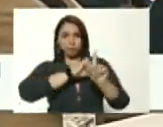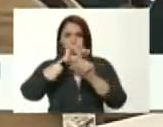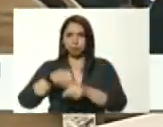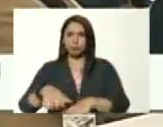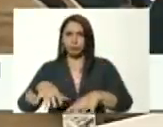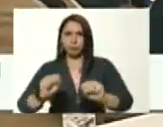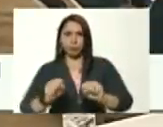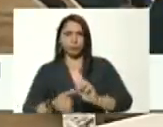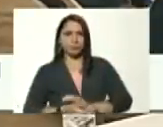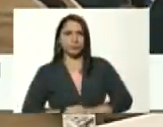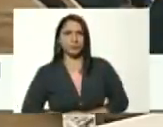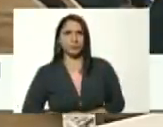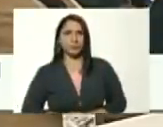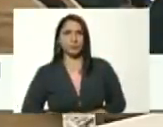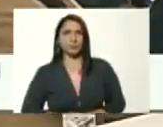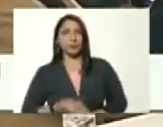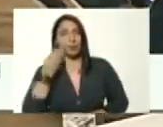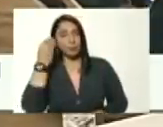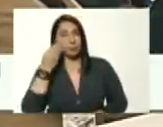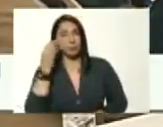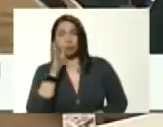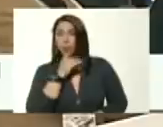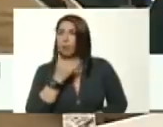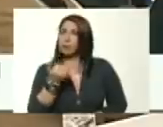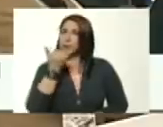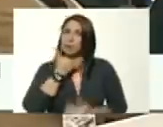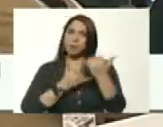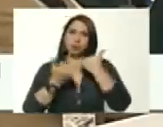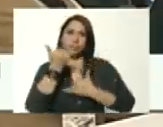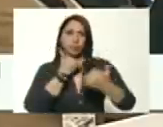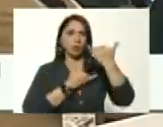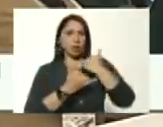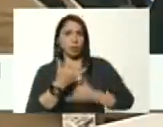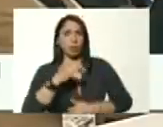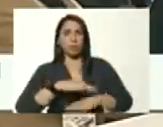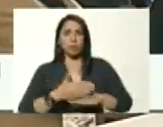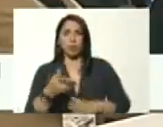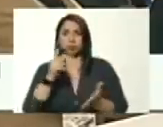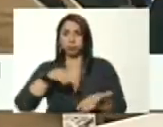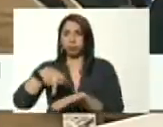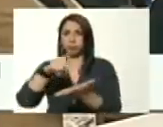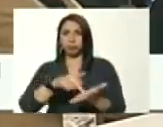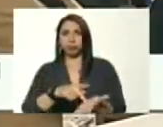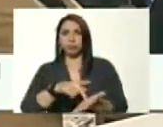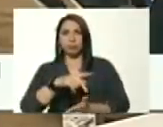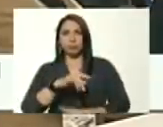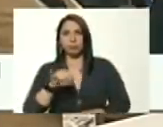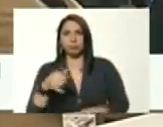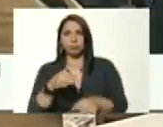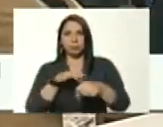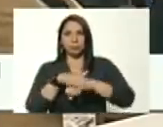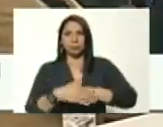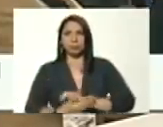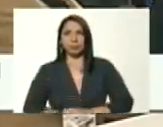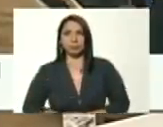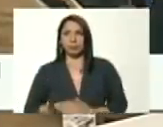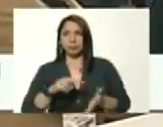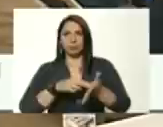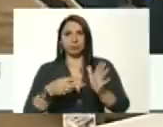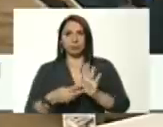imperio creo que no estoy equivocado porque la presencia de héctor rodríguez aquí significa para nosotros